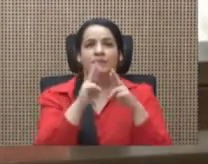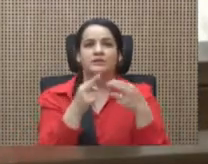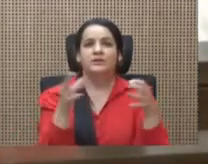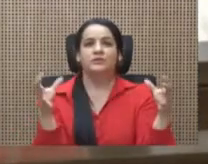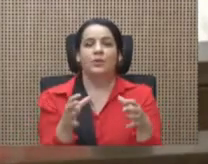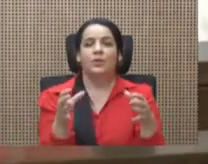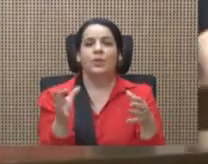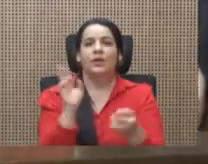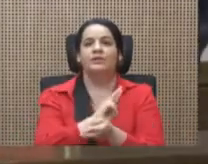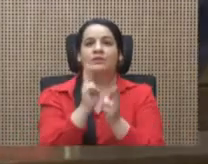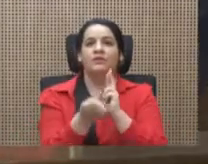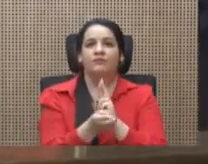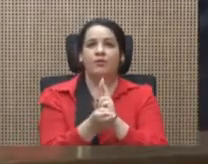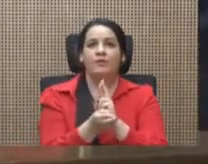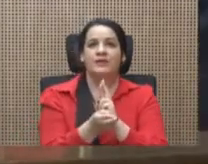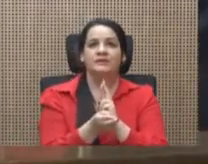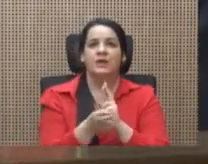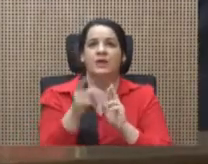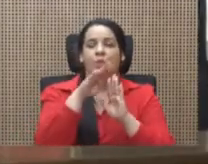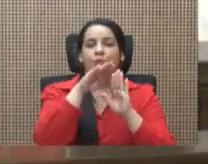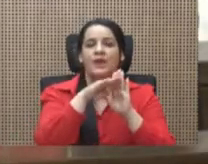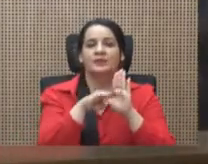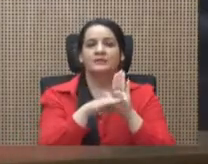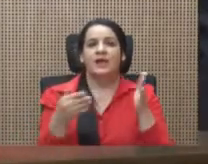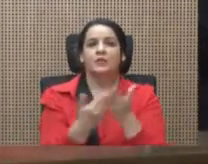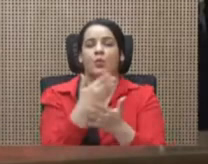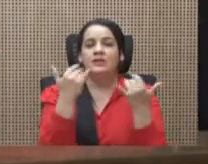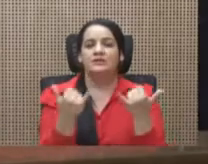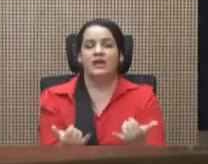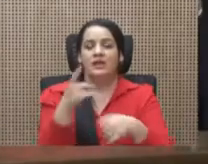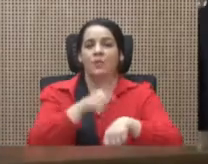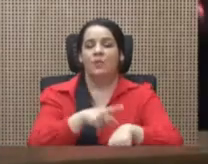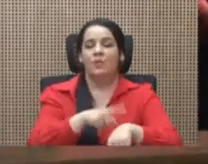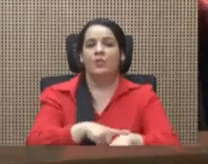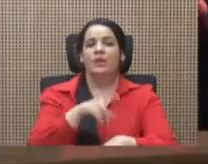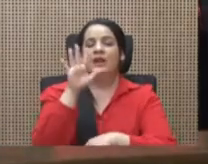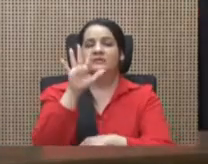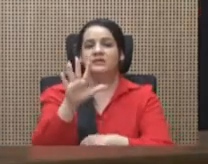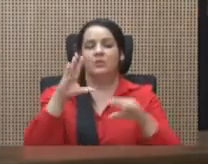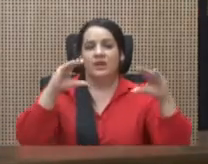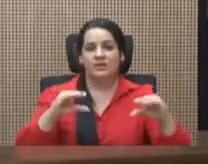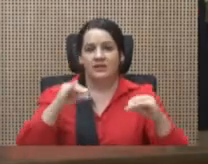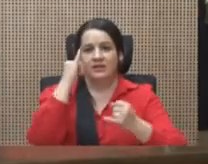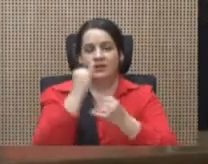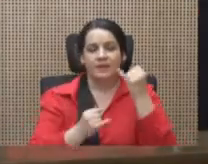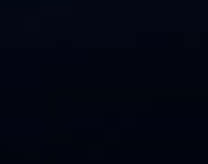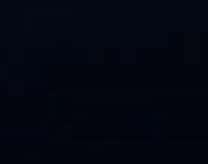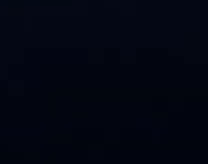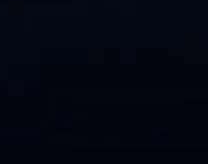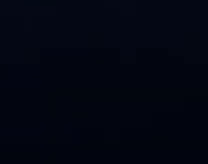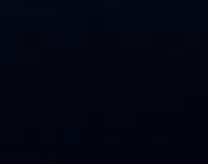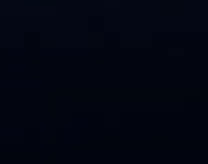de reformas una lista actualizada. Al ser las 17 horas se levanta la sesión.